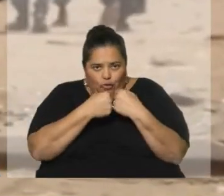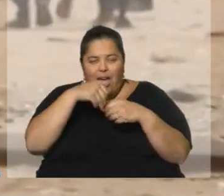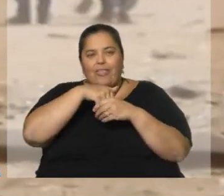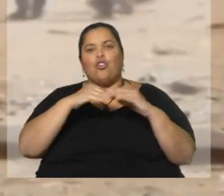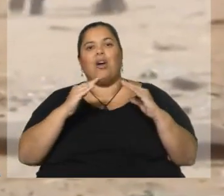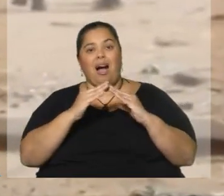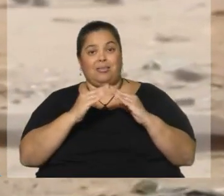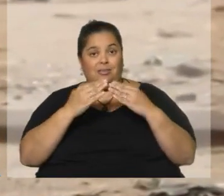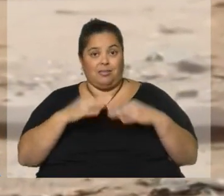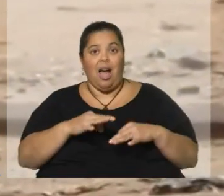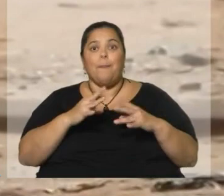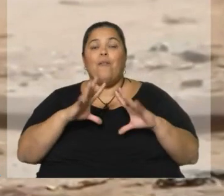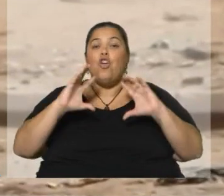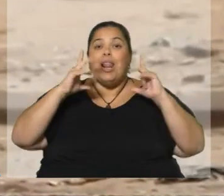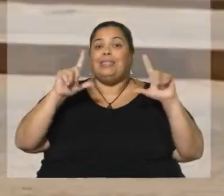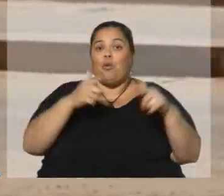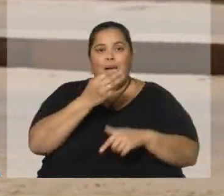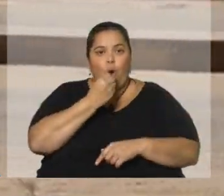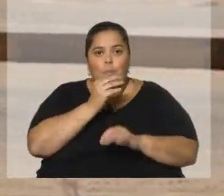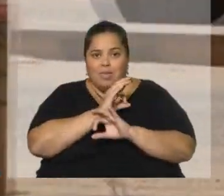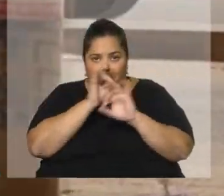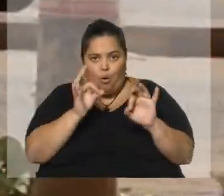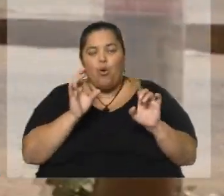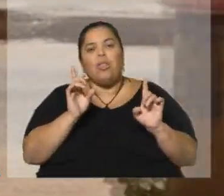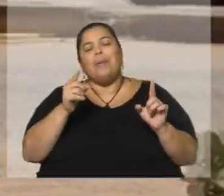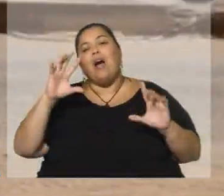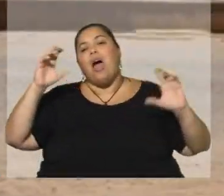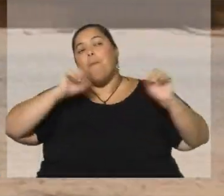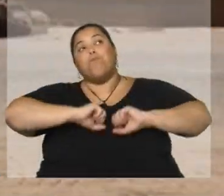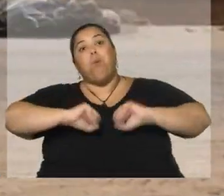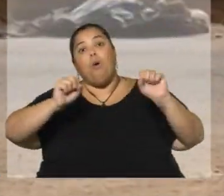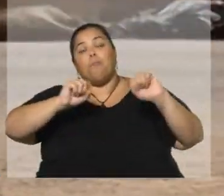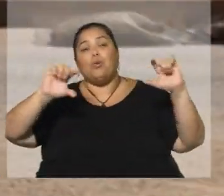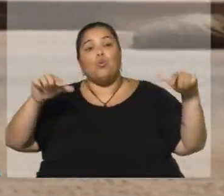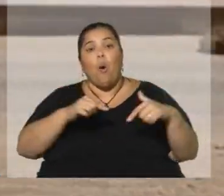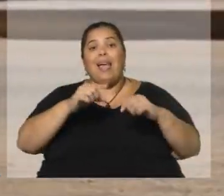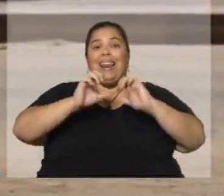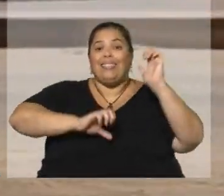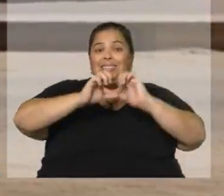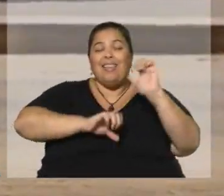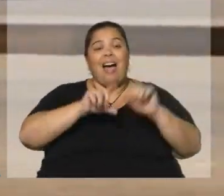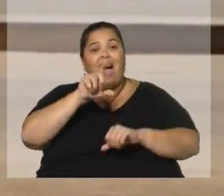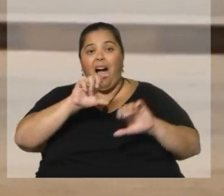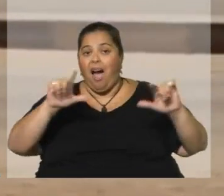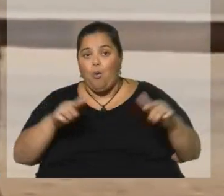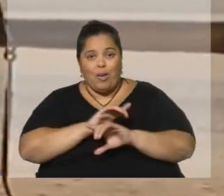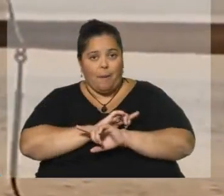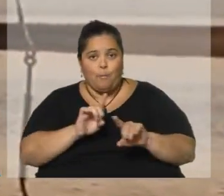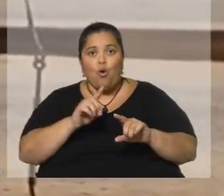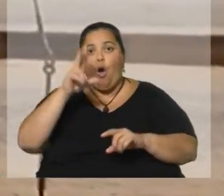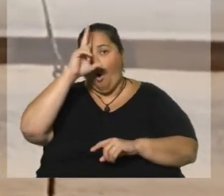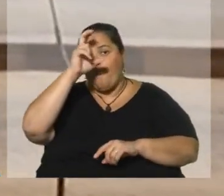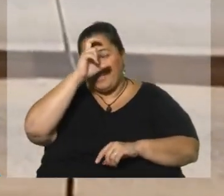solo la violencia, sino la falta de víveres. Los bombardeos han dejado sin electricidad ni agua potable amplios barrios de la capital y los hospitales,